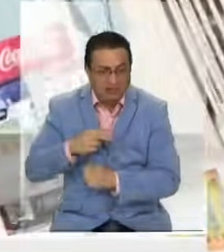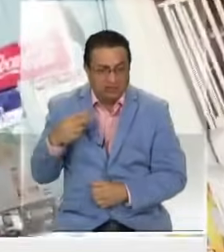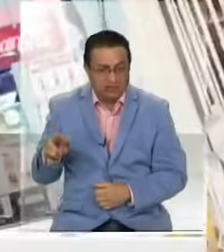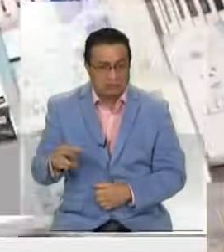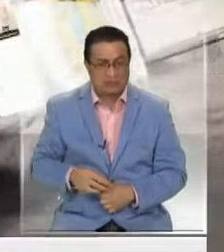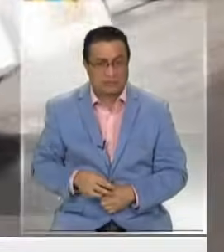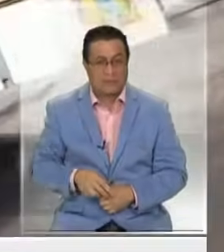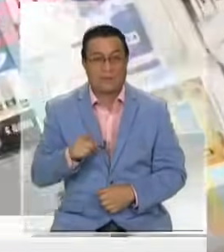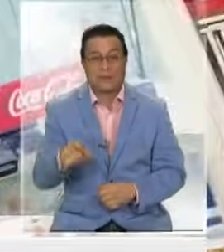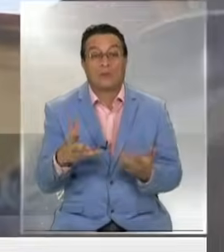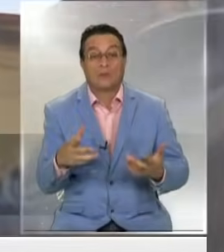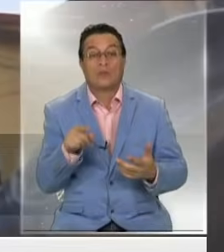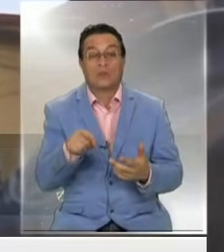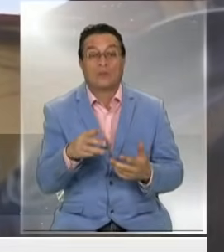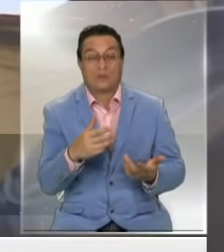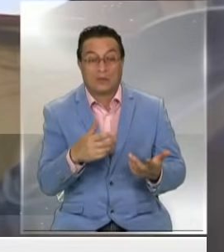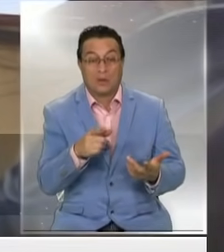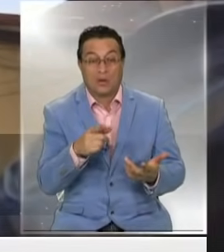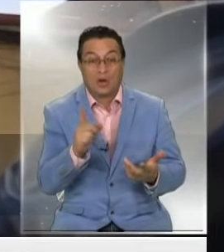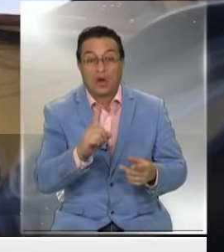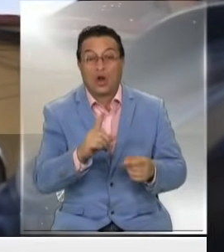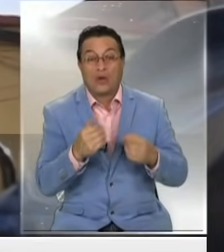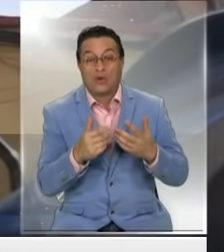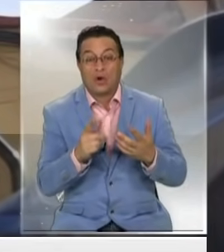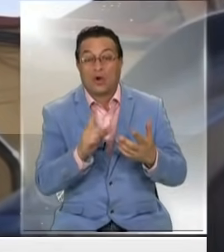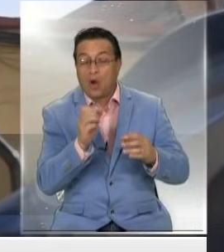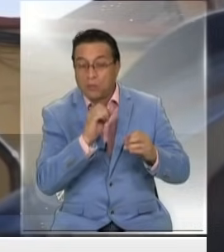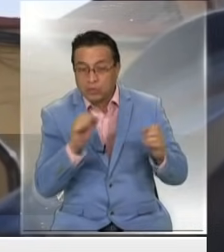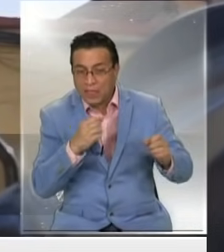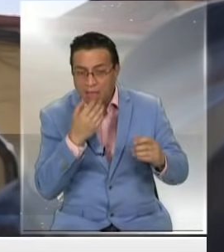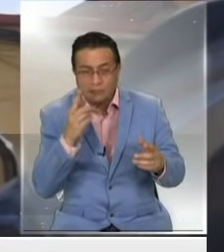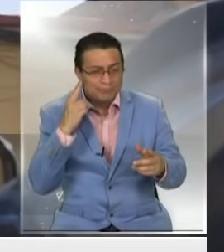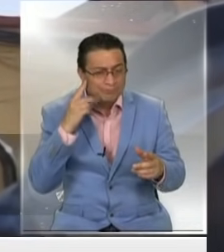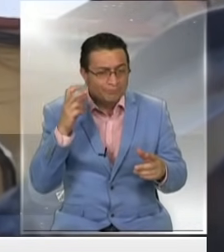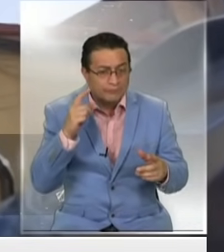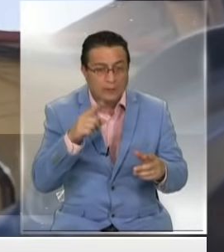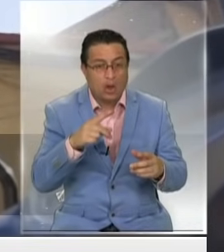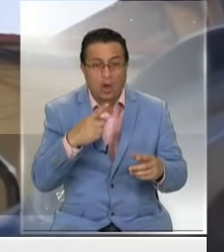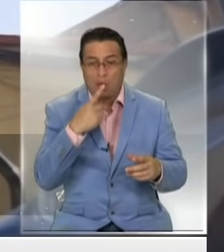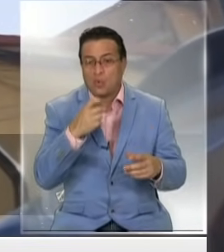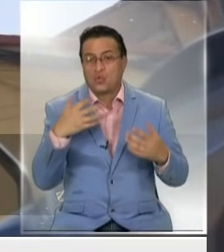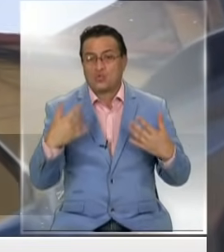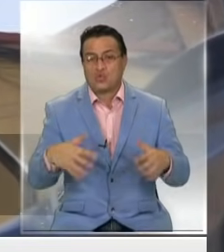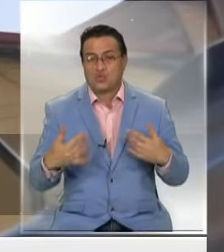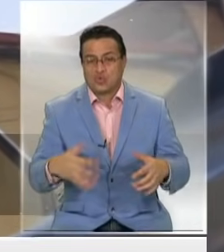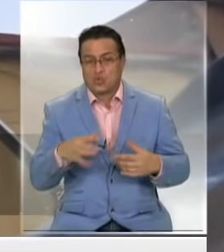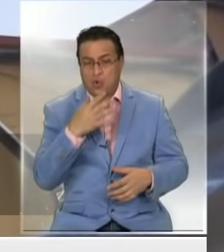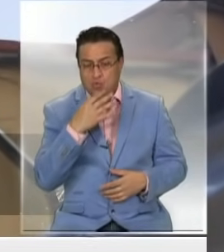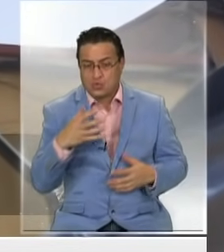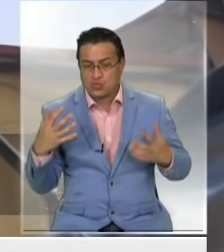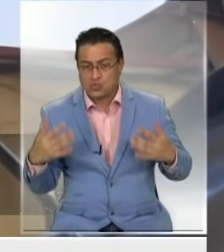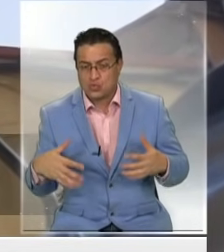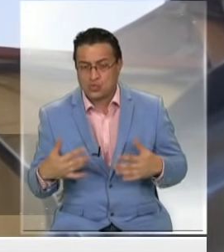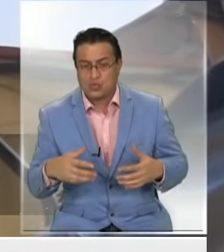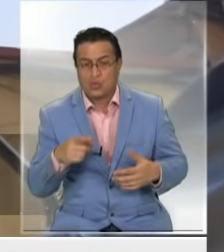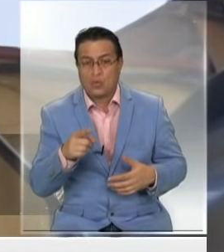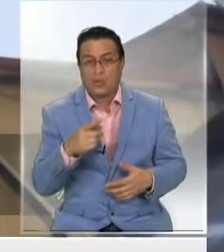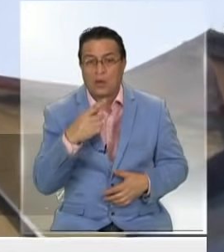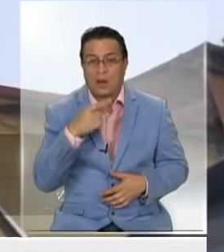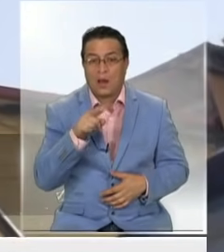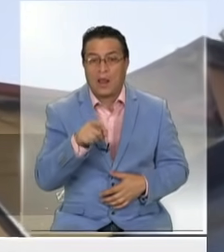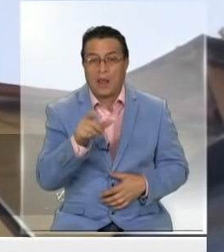Pero no, no, es bacano, claro, pero no, no es nada de lo que me gusta. Duro, duro, duro, que no digamos. Hay gente que